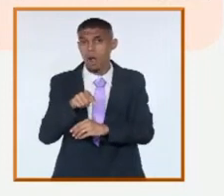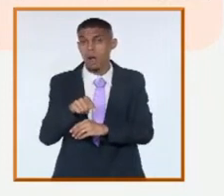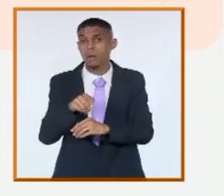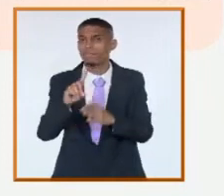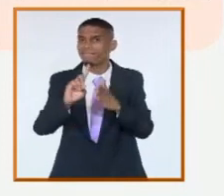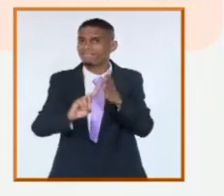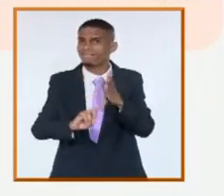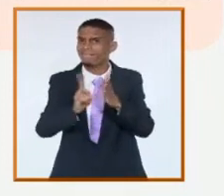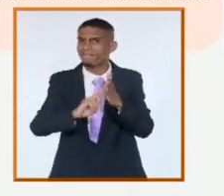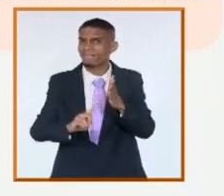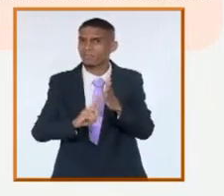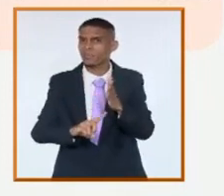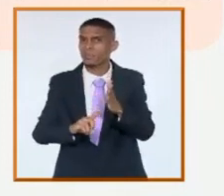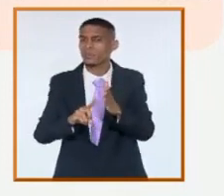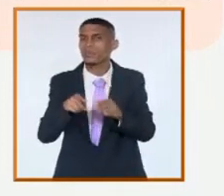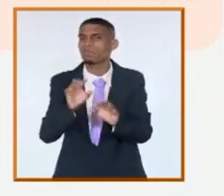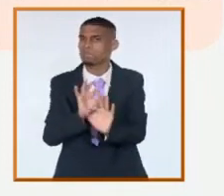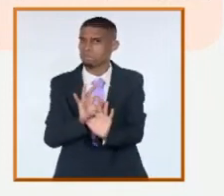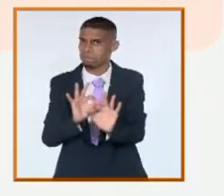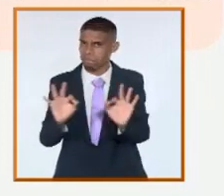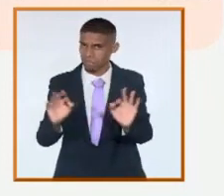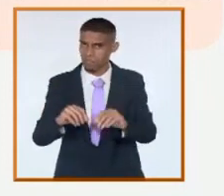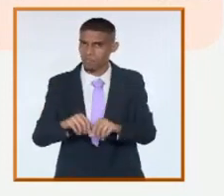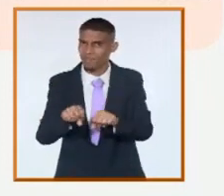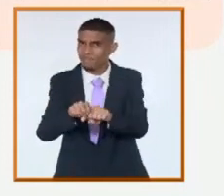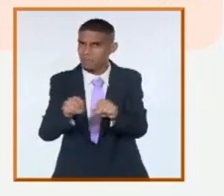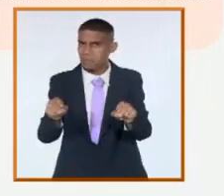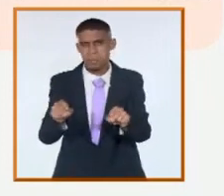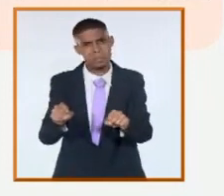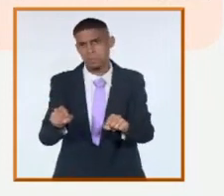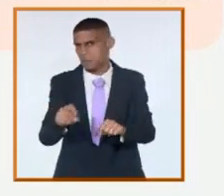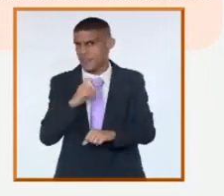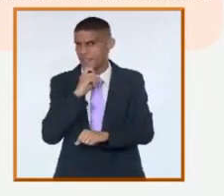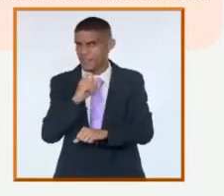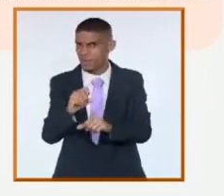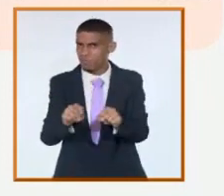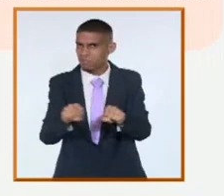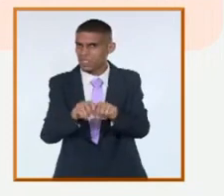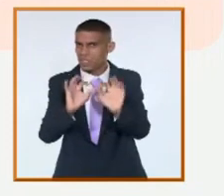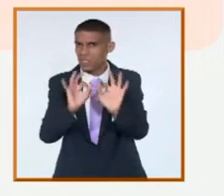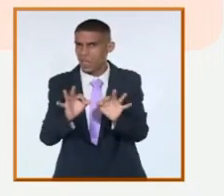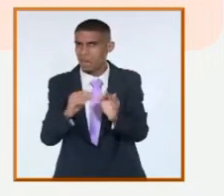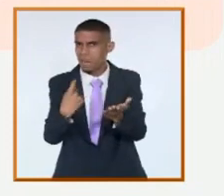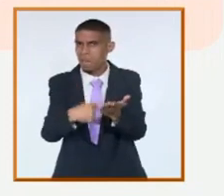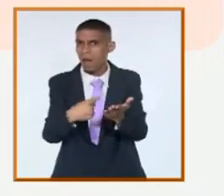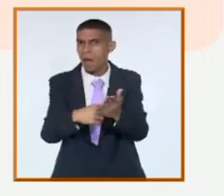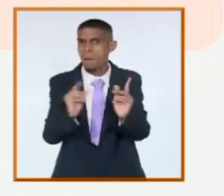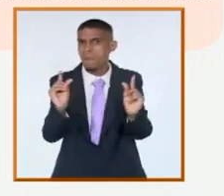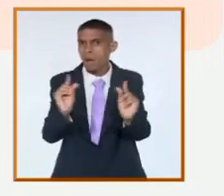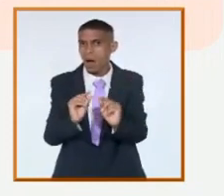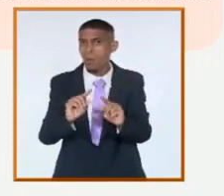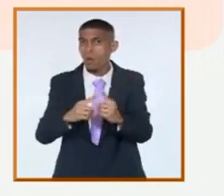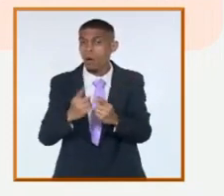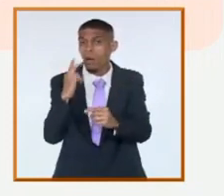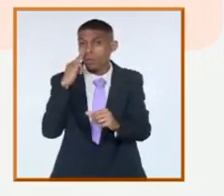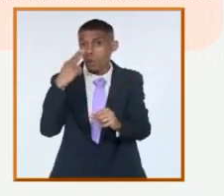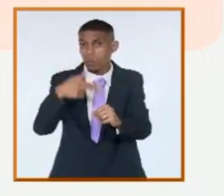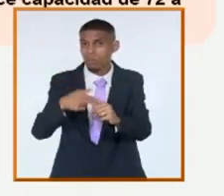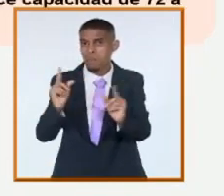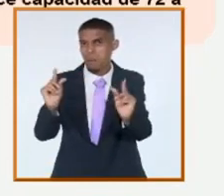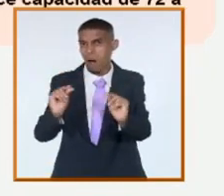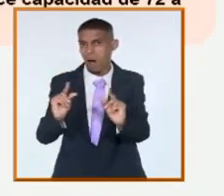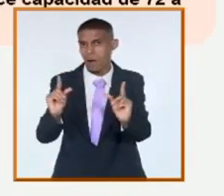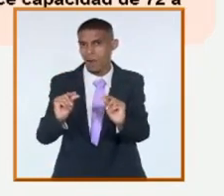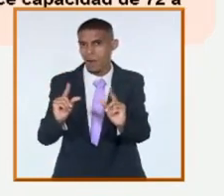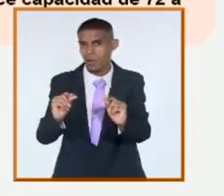energética es muy eficiente y Los costos muy bajos porque utilizaría combustible muy barato y además